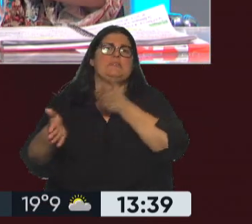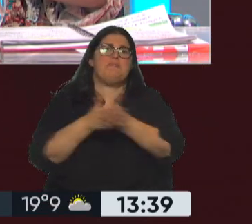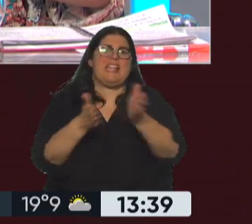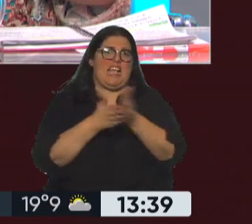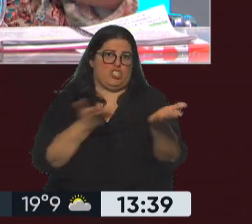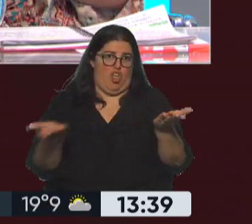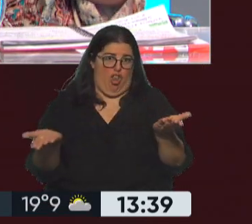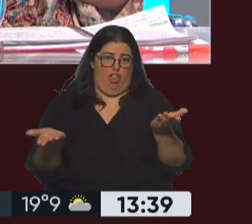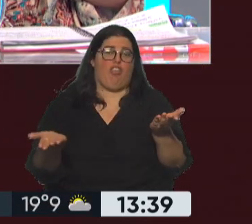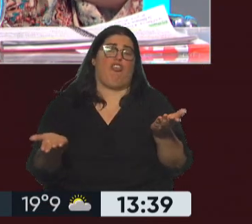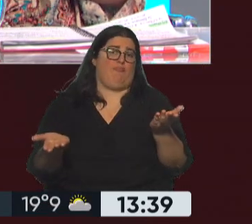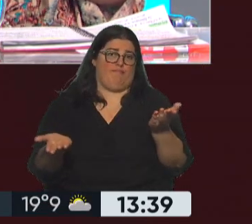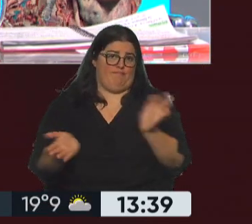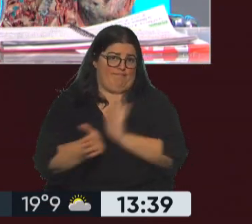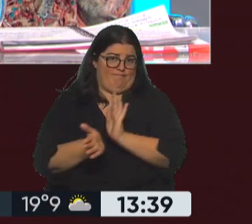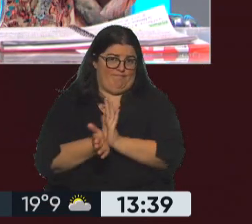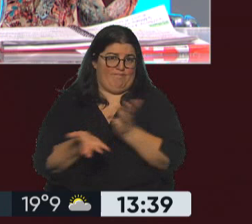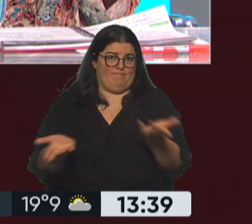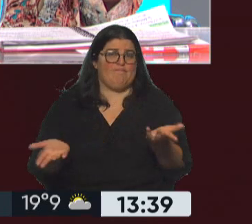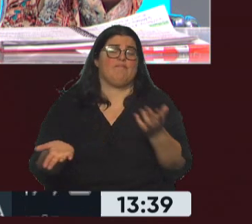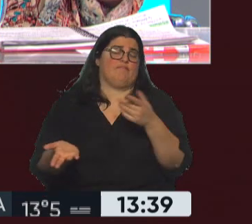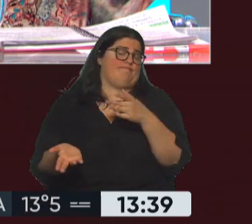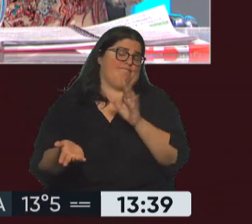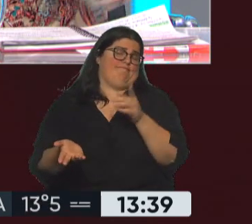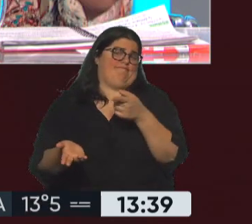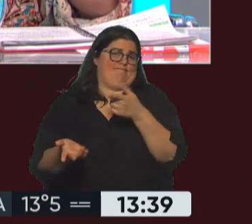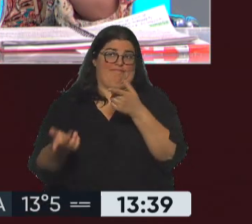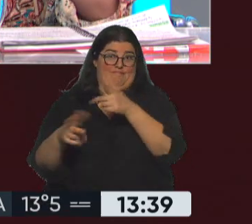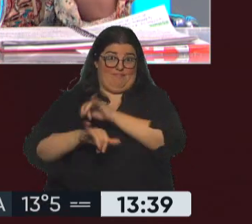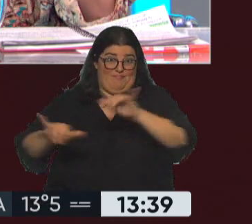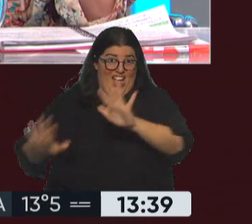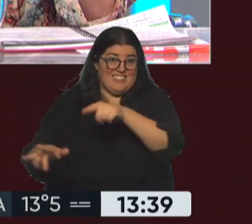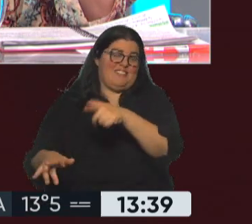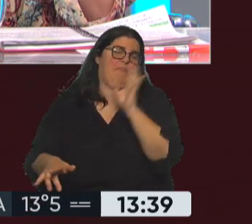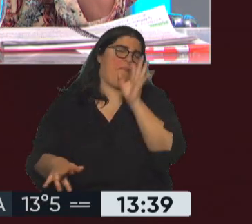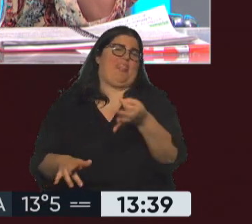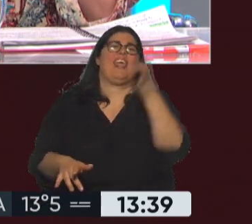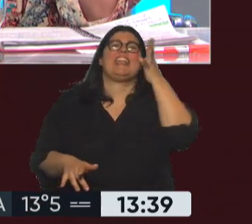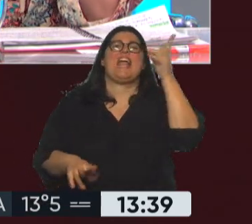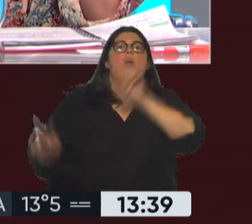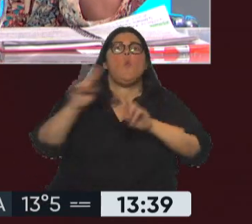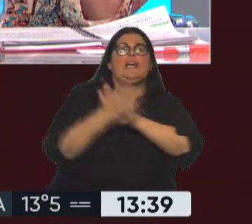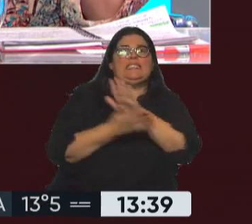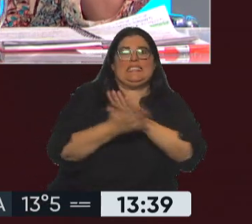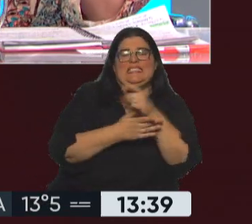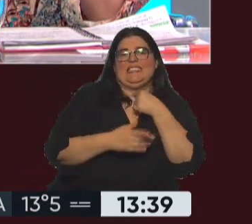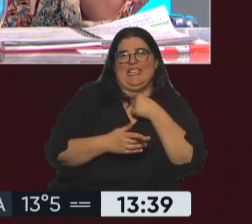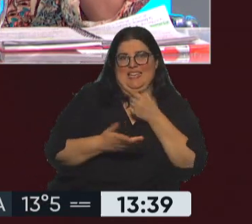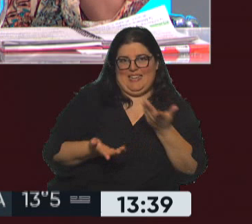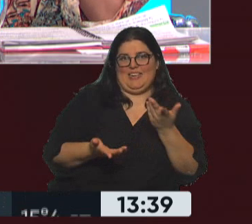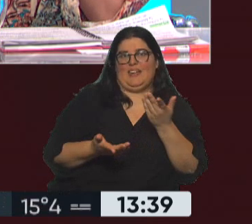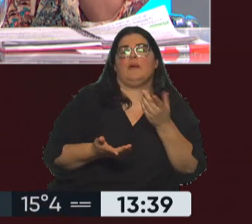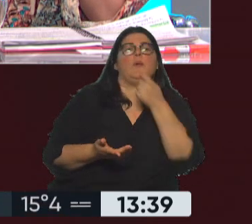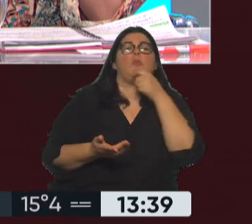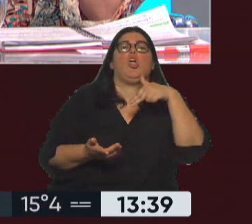están cruzando. Y justamente eso explica de alguna manera por qué Italia tiene una posición más pragmática sobre lo que tiene que pasar, por ejemplo,